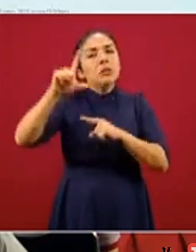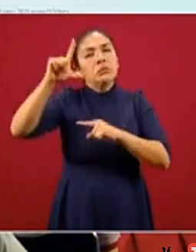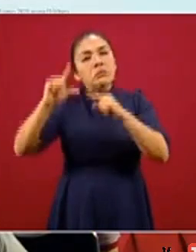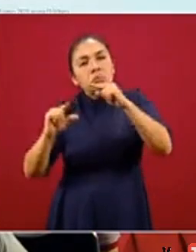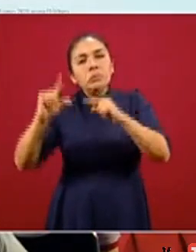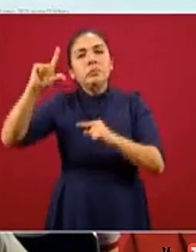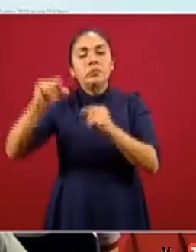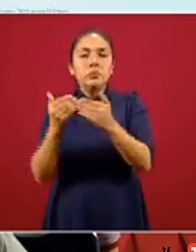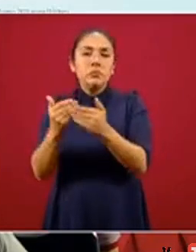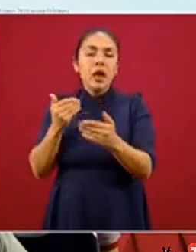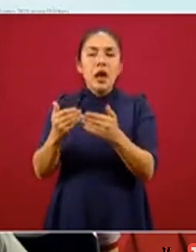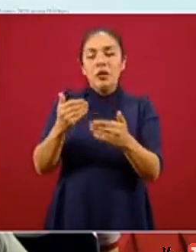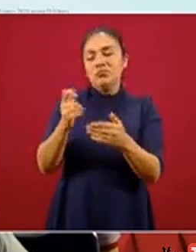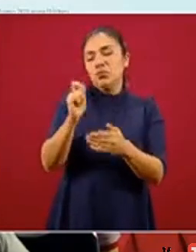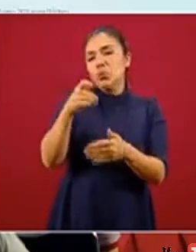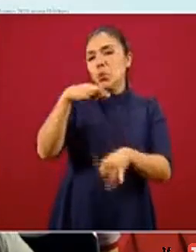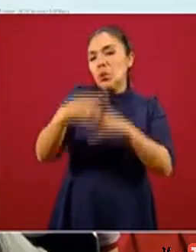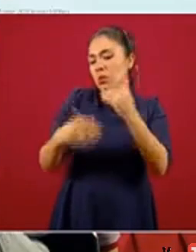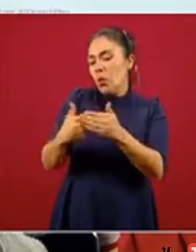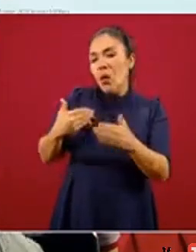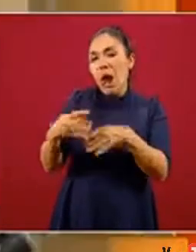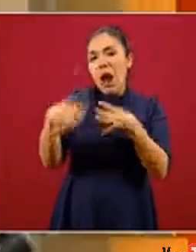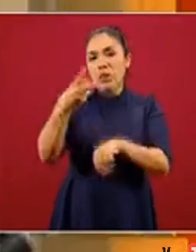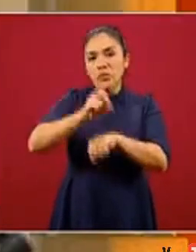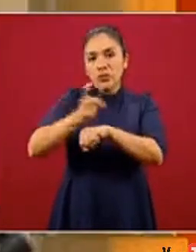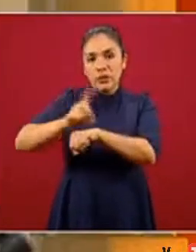los últimos 14 días. La siguiente.